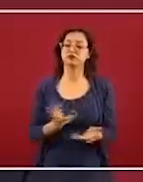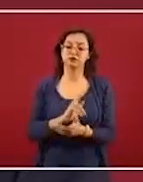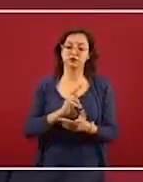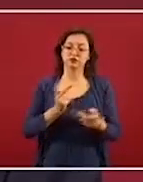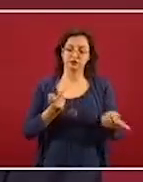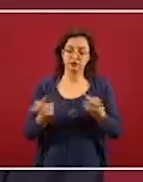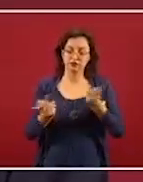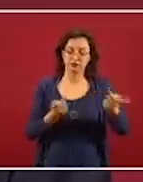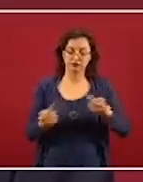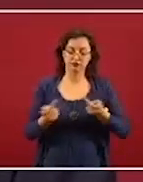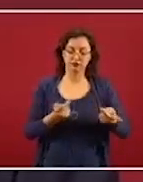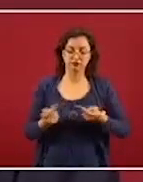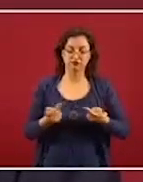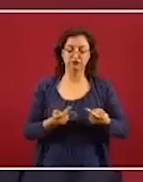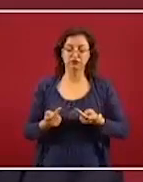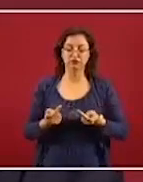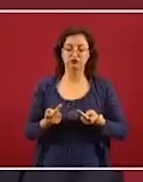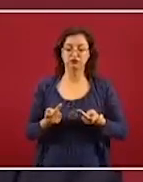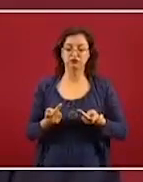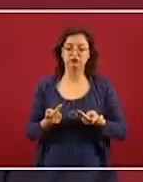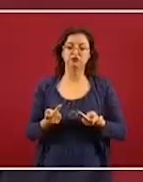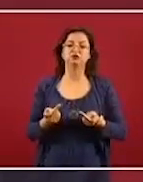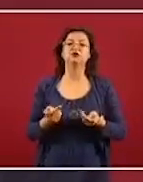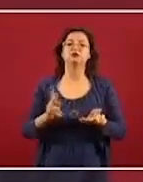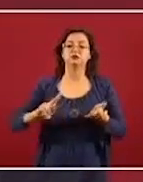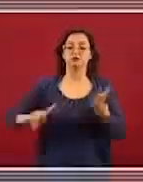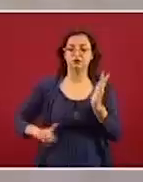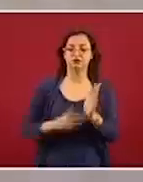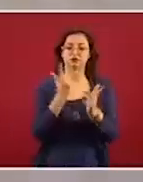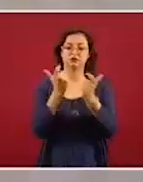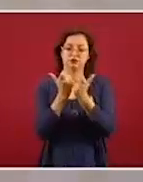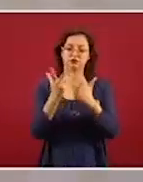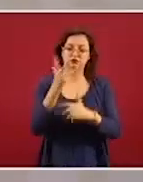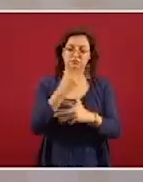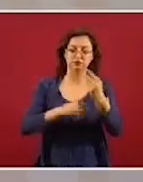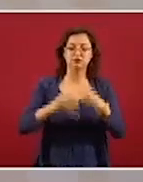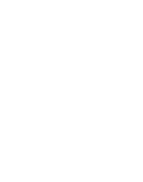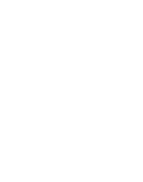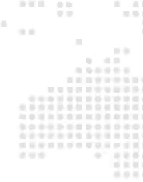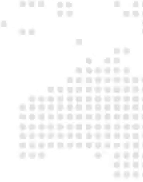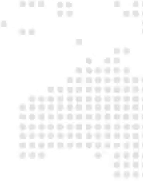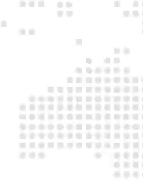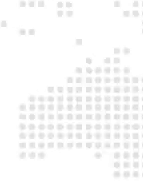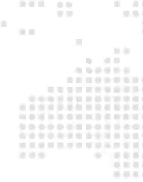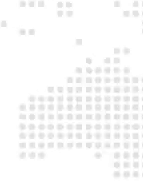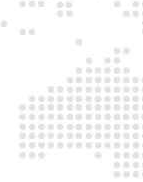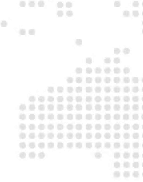reactivación de la economía para el día 5.